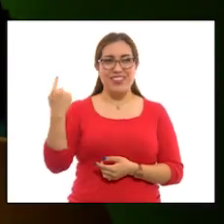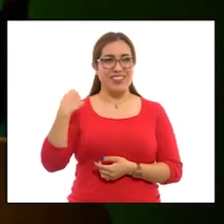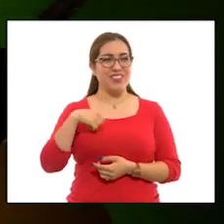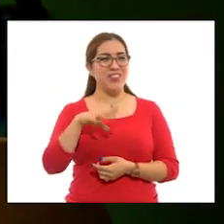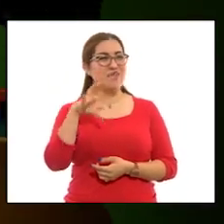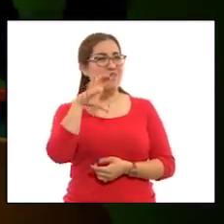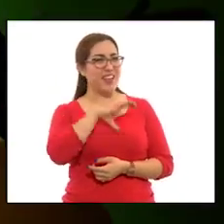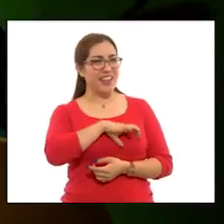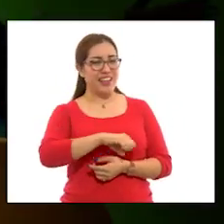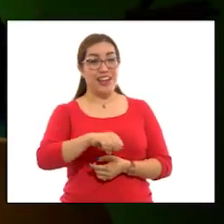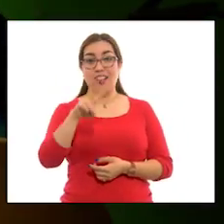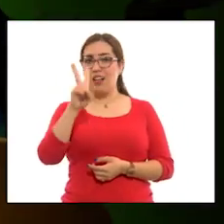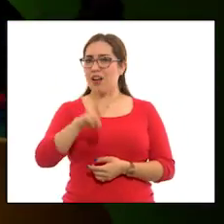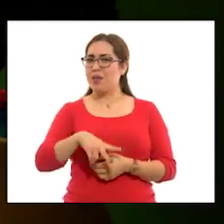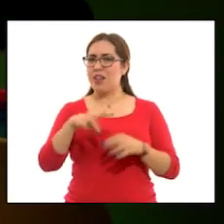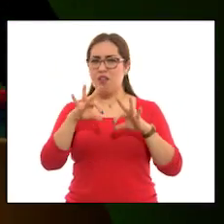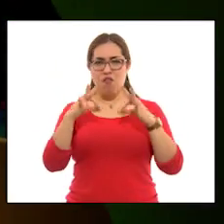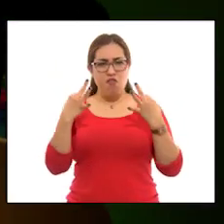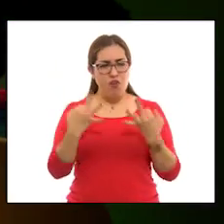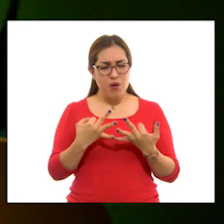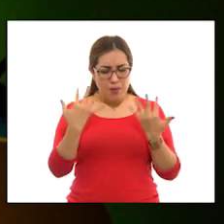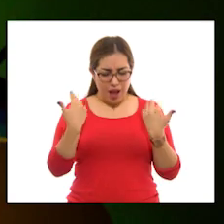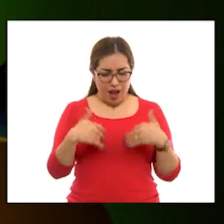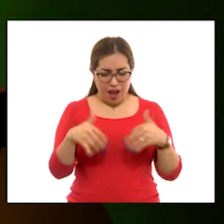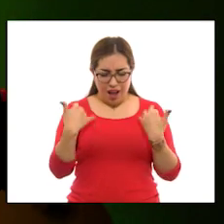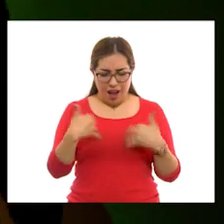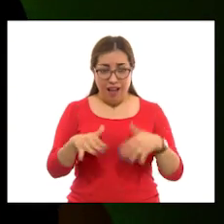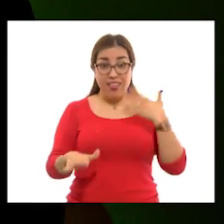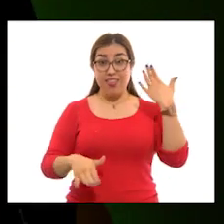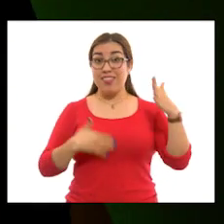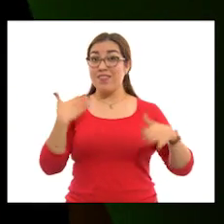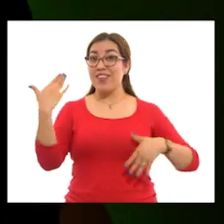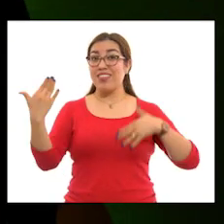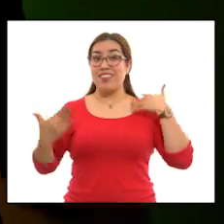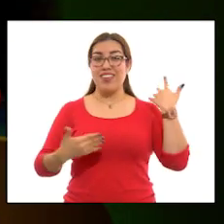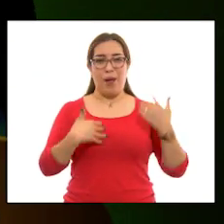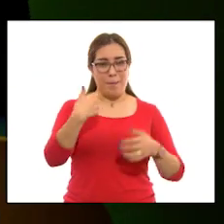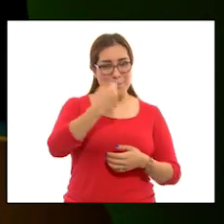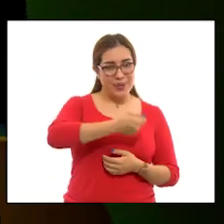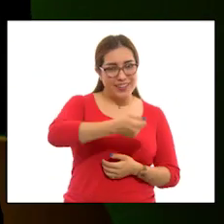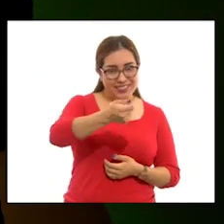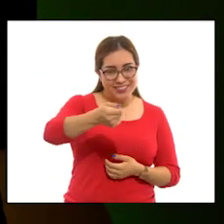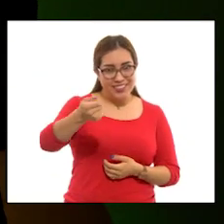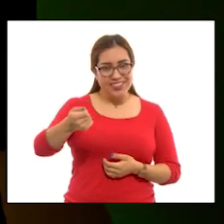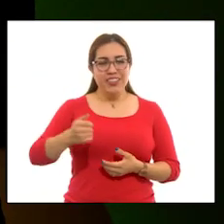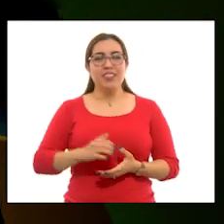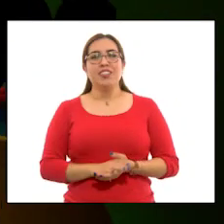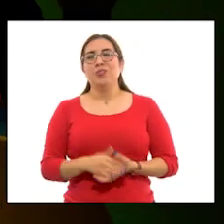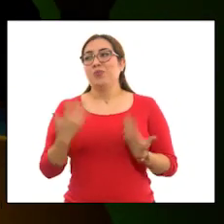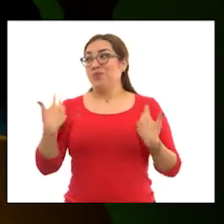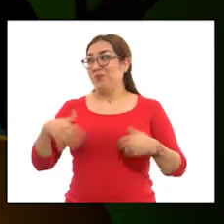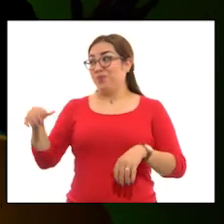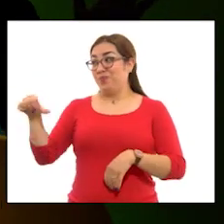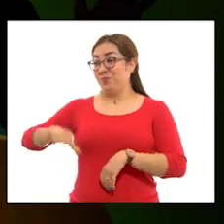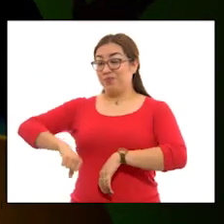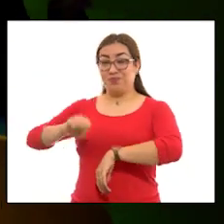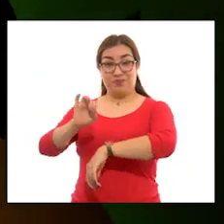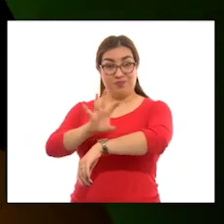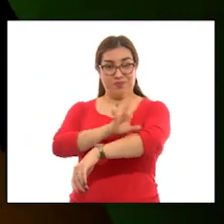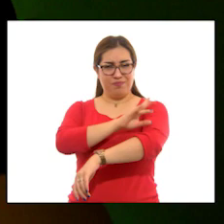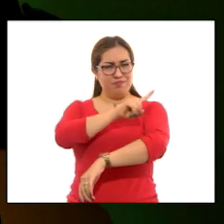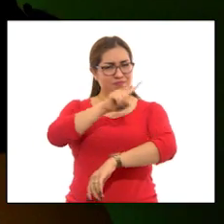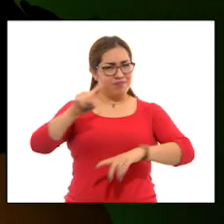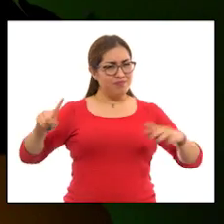¡Me parece una forma muy divertida y muy particular de presentarnos! ¡Ay, qué emocionante! ¿Y ustedes en casa